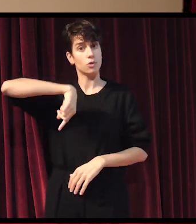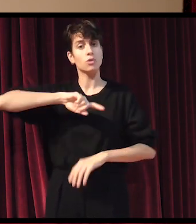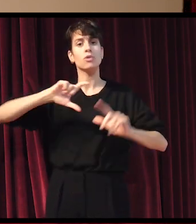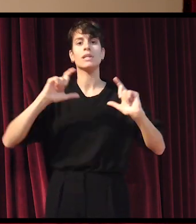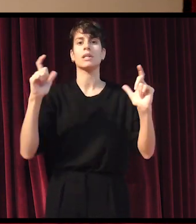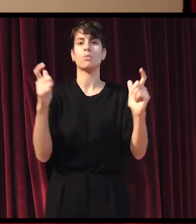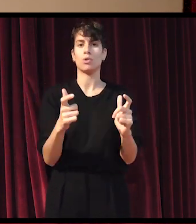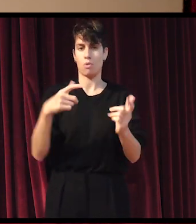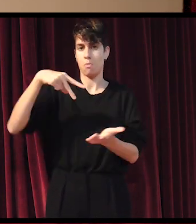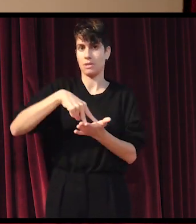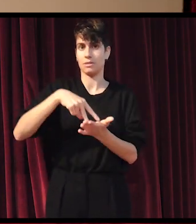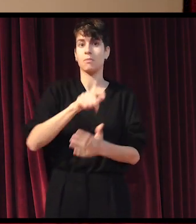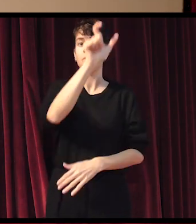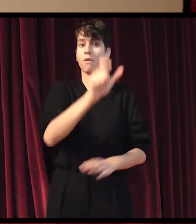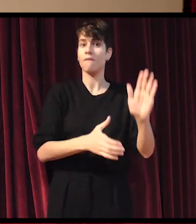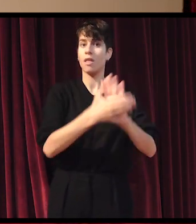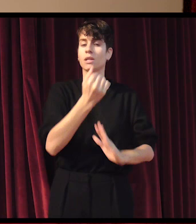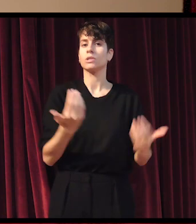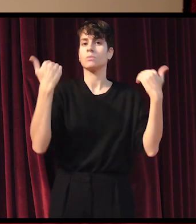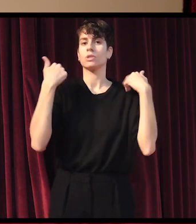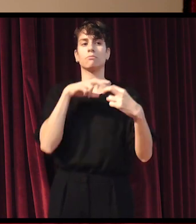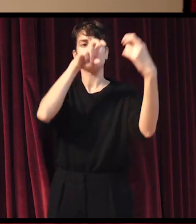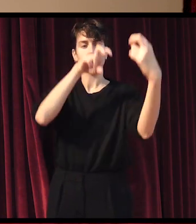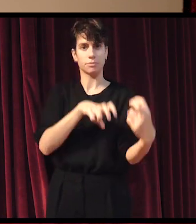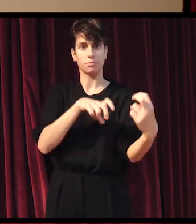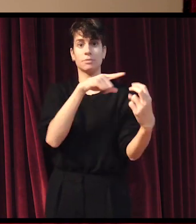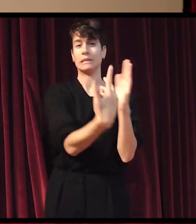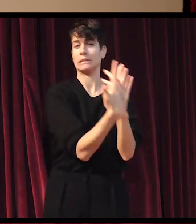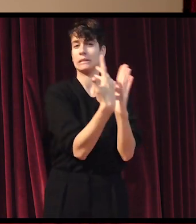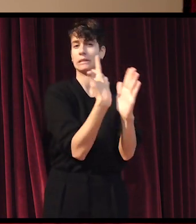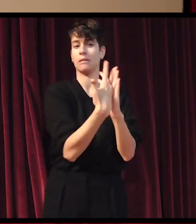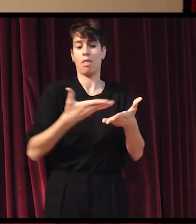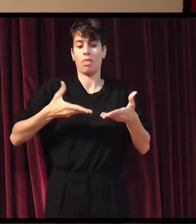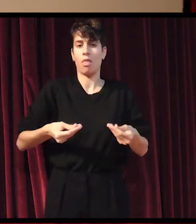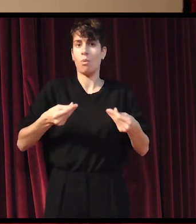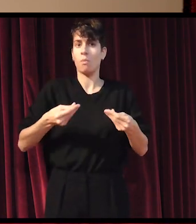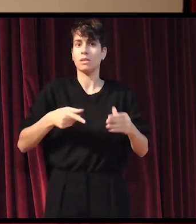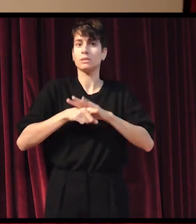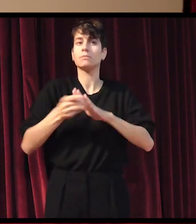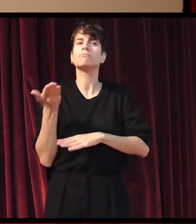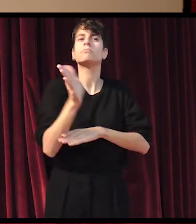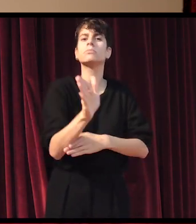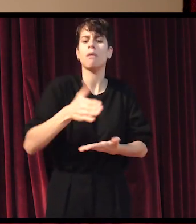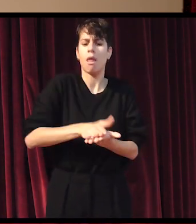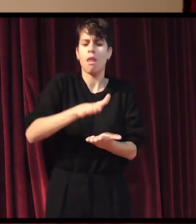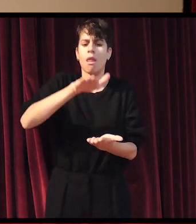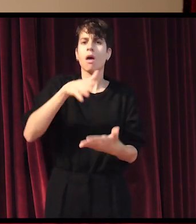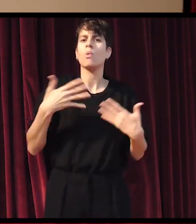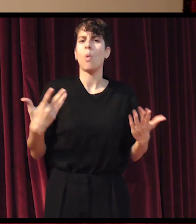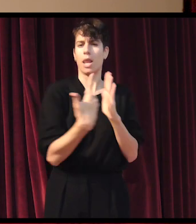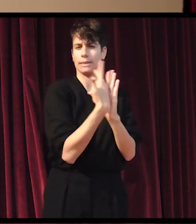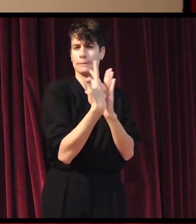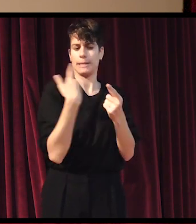el responsable de la Federación en donde nos indicó la documentación que era necesaria entregar. En esta reunión esta persona